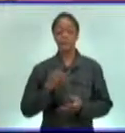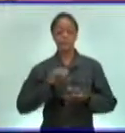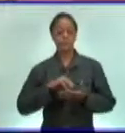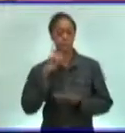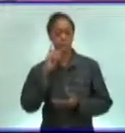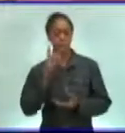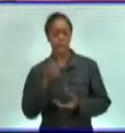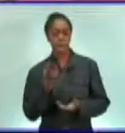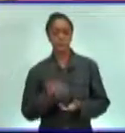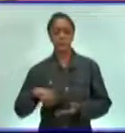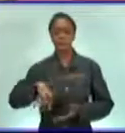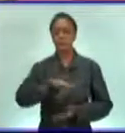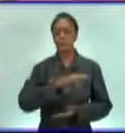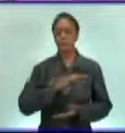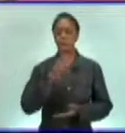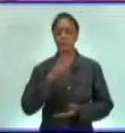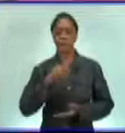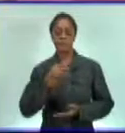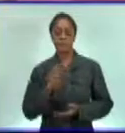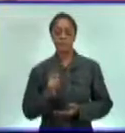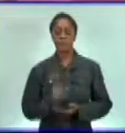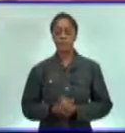encuentran todos los orgánulos.